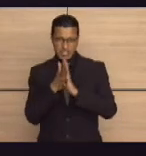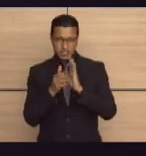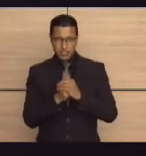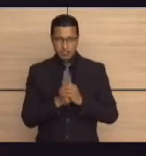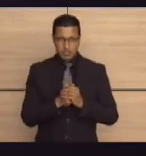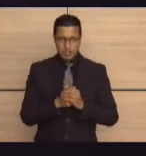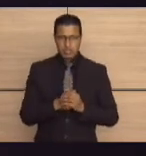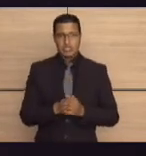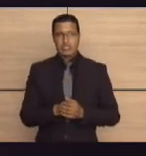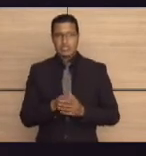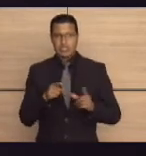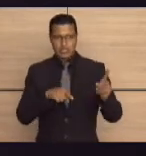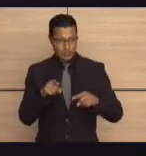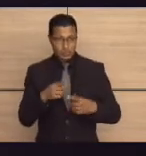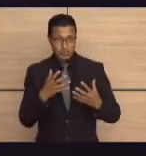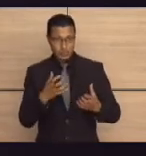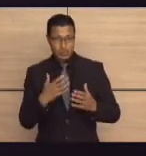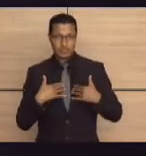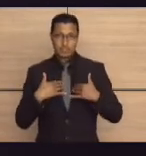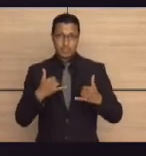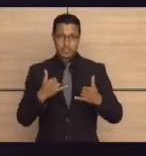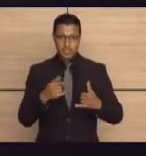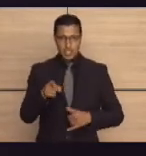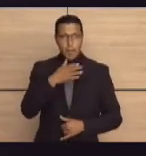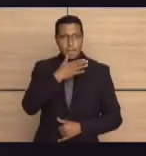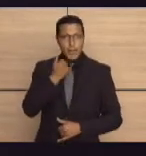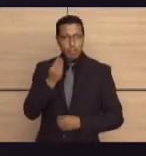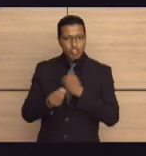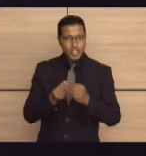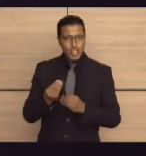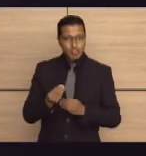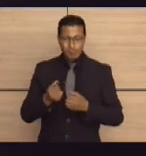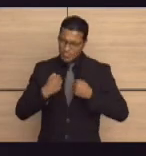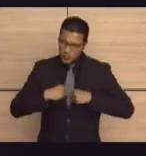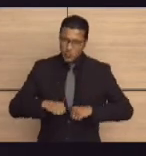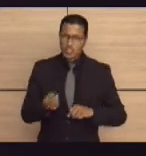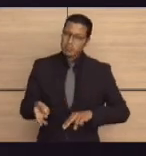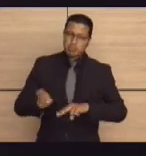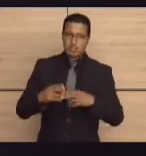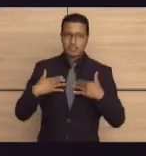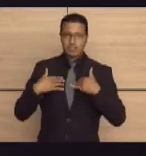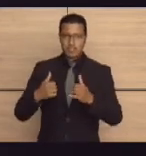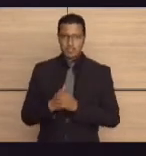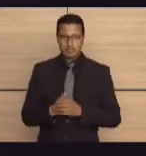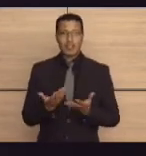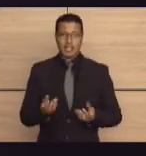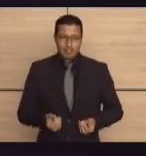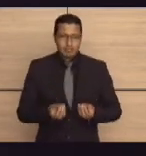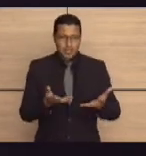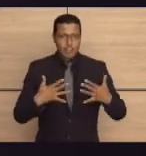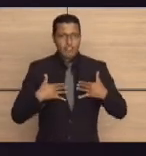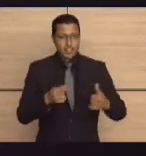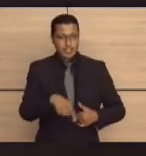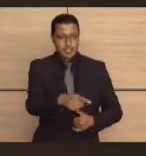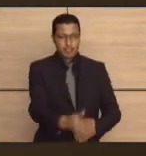bueno, hágalo feliz. Si quiere que sea mejor, hágalo más feliz. Los hacemos felices para que sean buenos